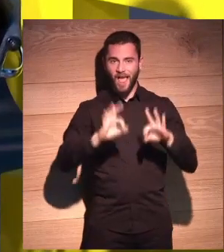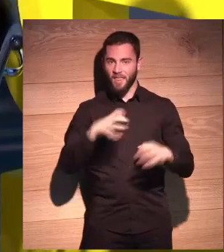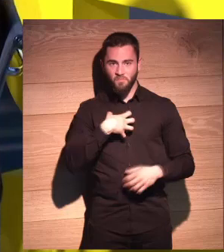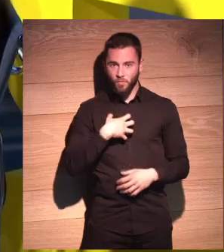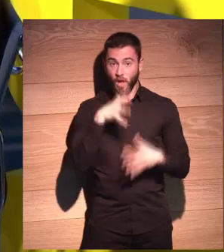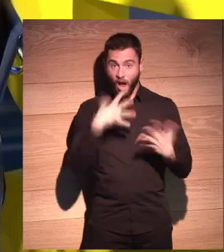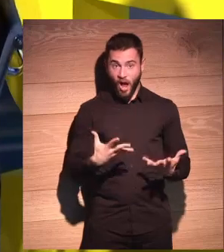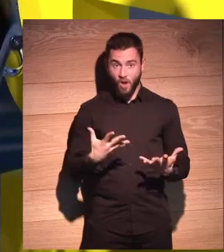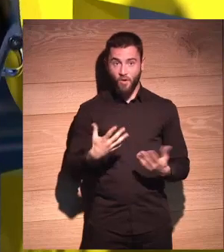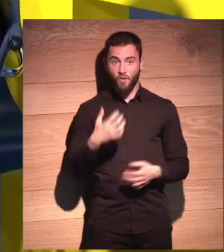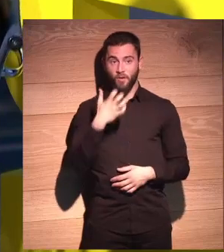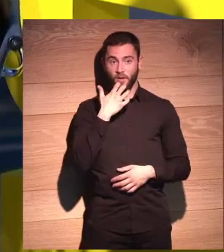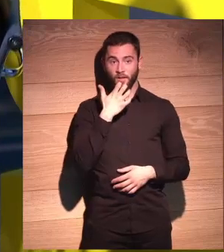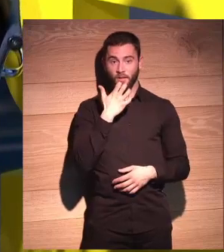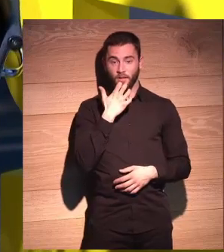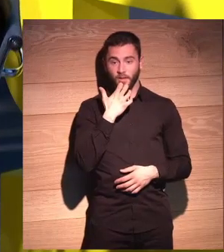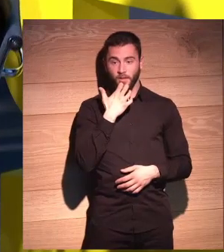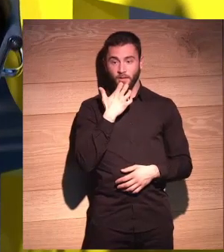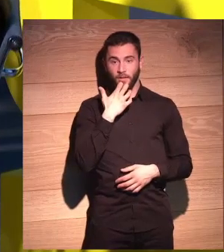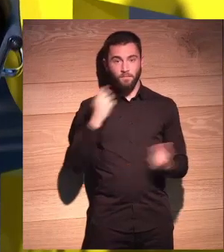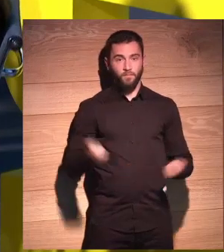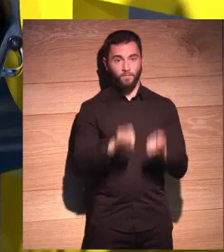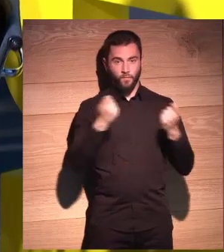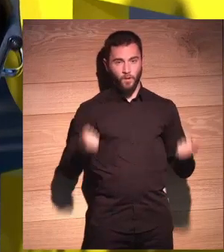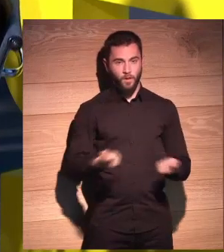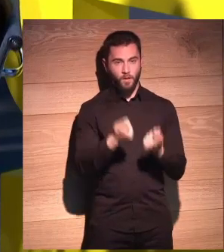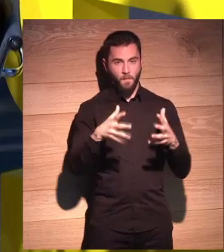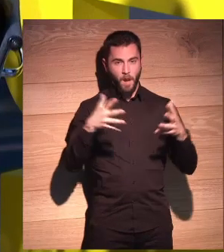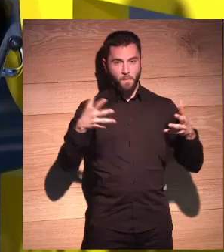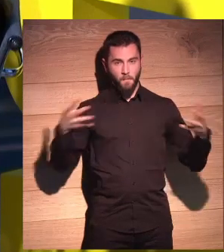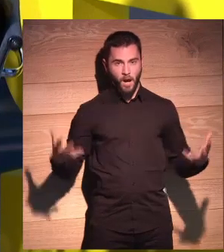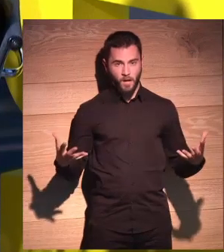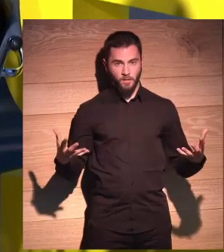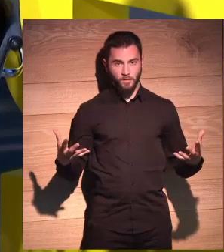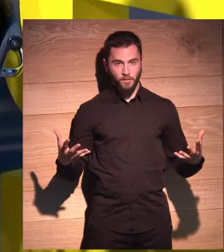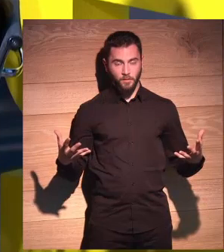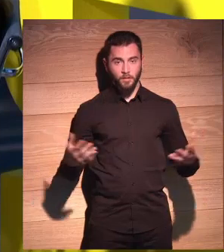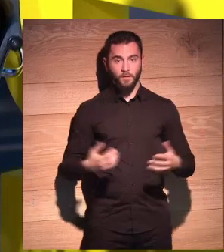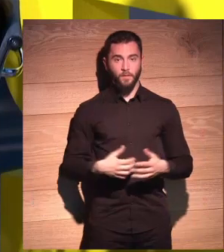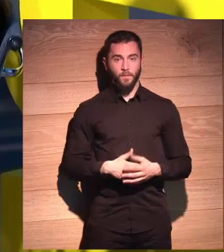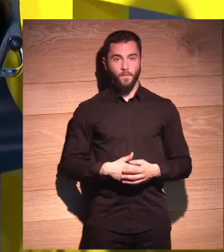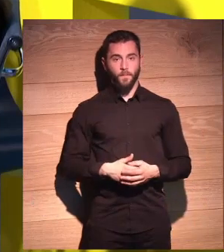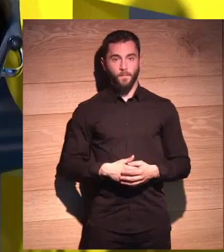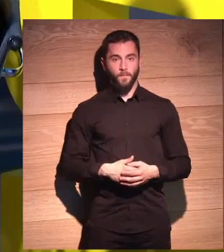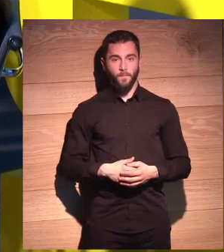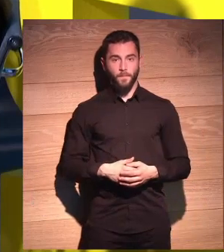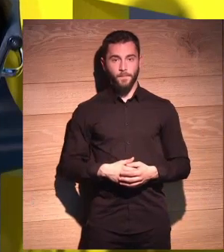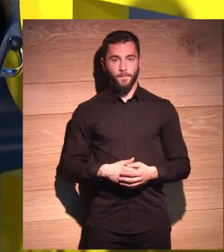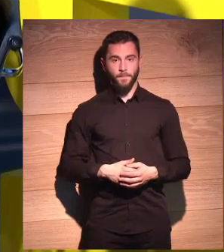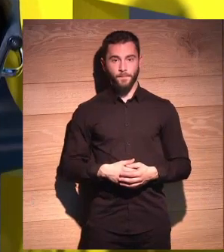Ahora, si uno ve el número de publicaciones, han aumentado exponencialmente. Ahora mismo hay